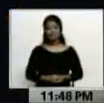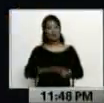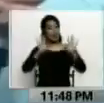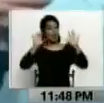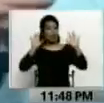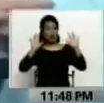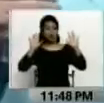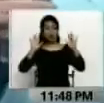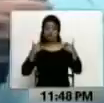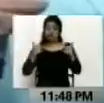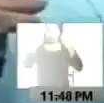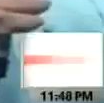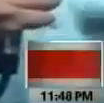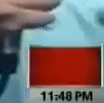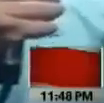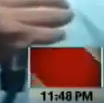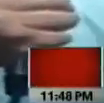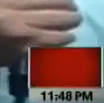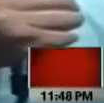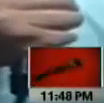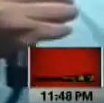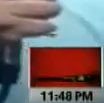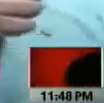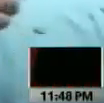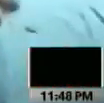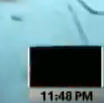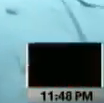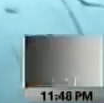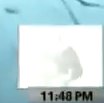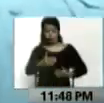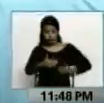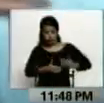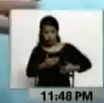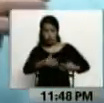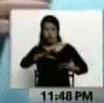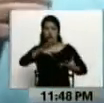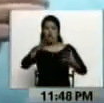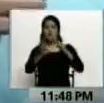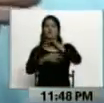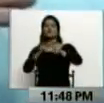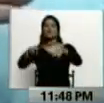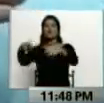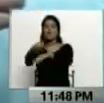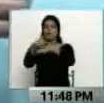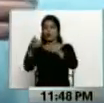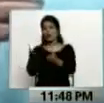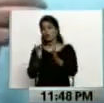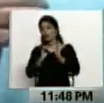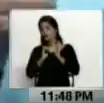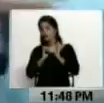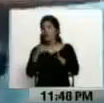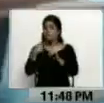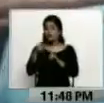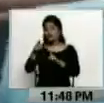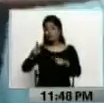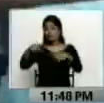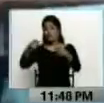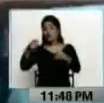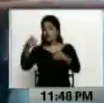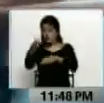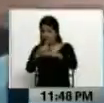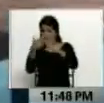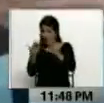chiv Ah bueno es necesario que no solamente se llegue al nuevo gobierno sino que ese nuevo gobierno